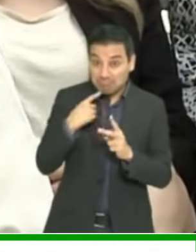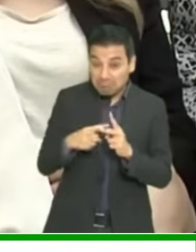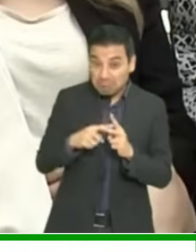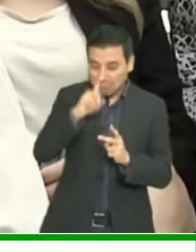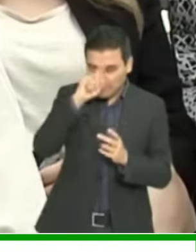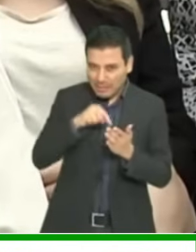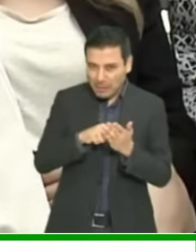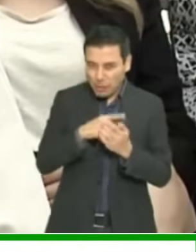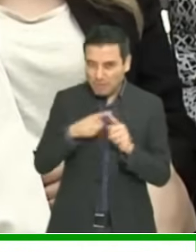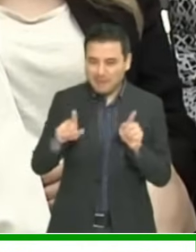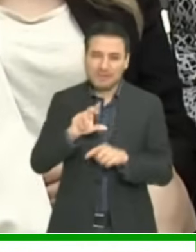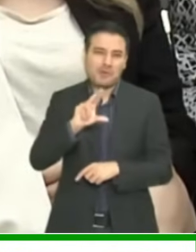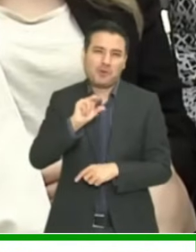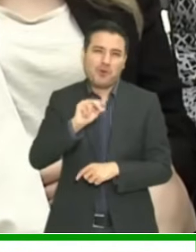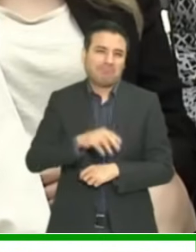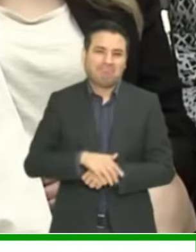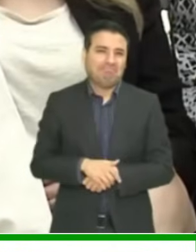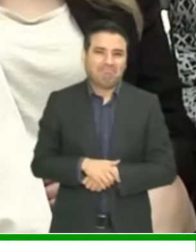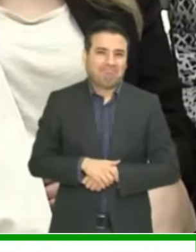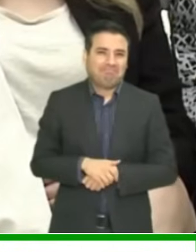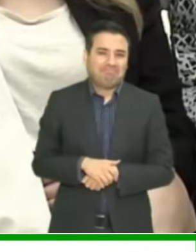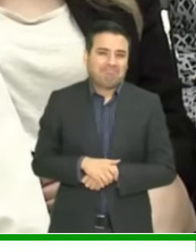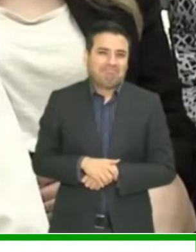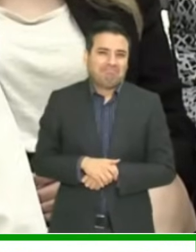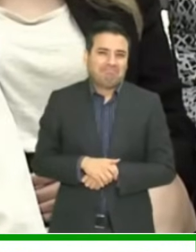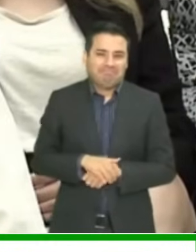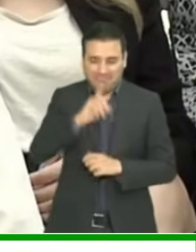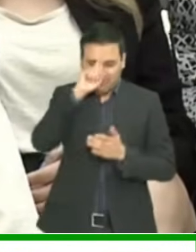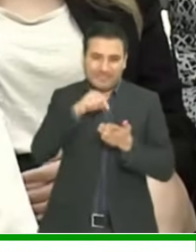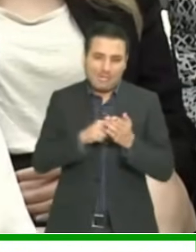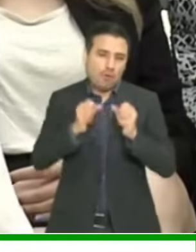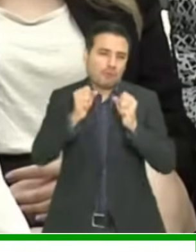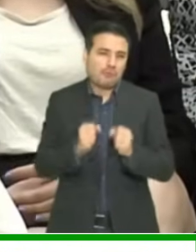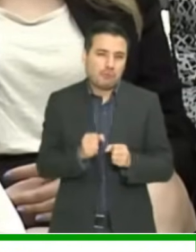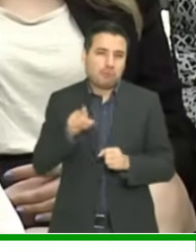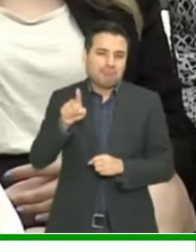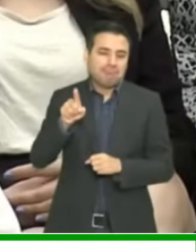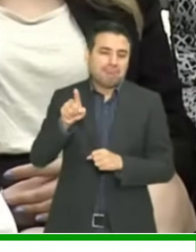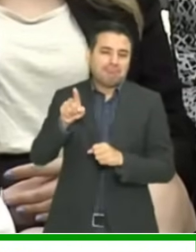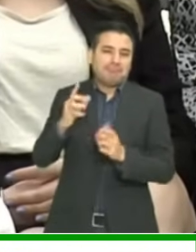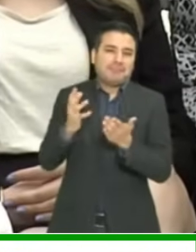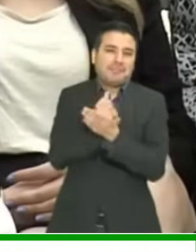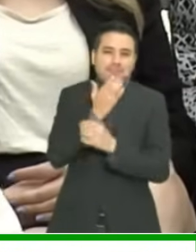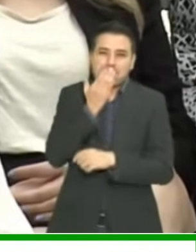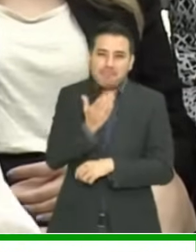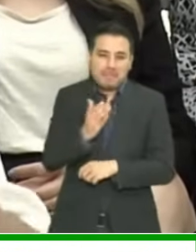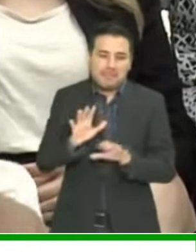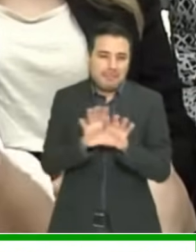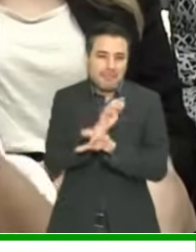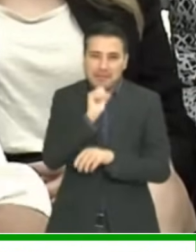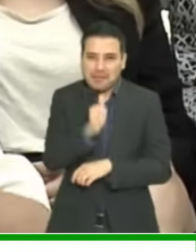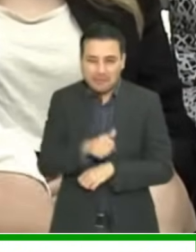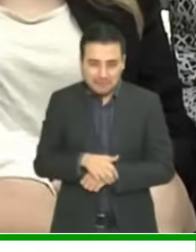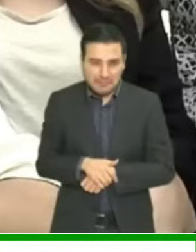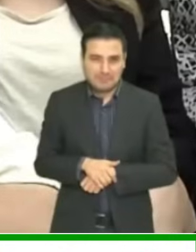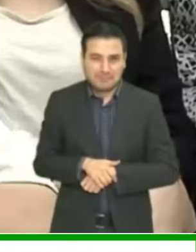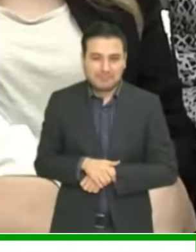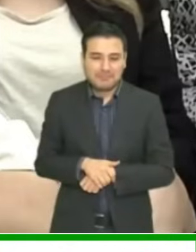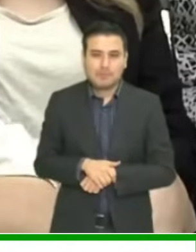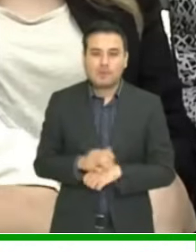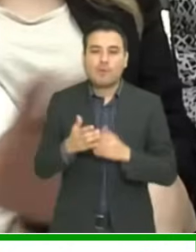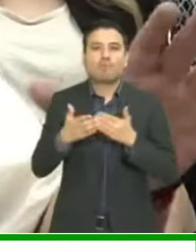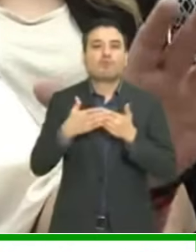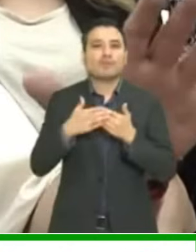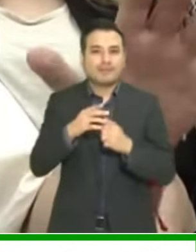lo creo. Yo no creo que el resultado vaya a cambiar, y eso hay que así decirlo. Y llegará un momento que se tendrán que aceptar